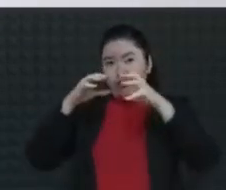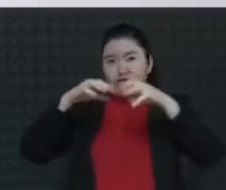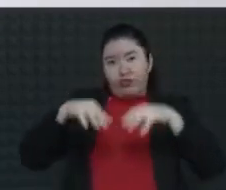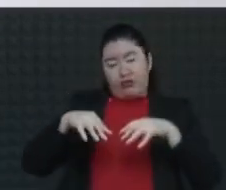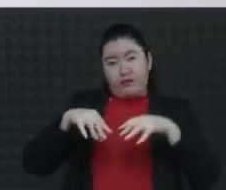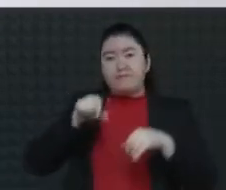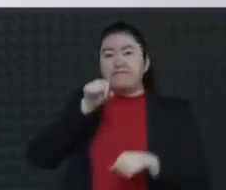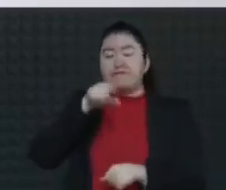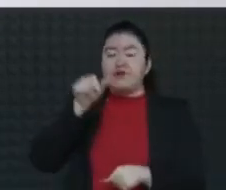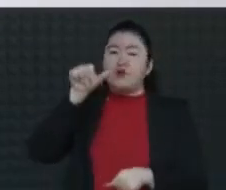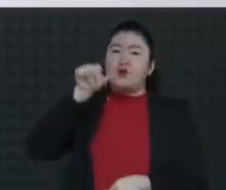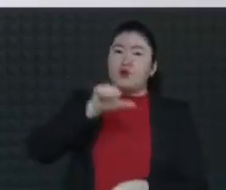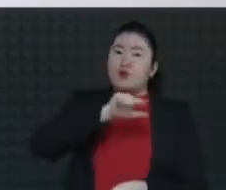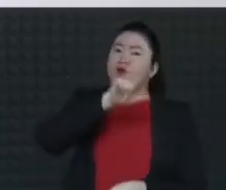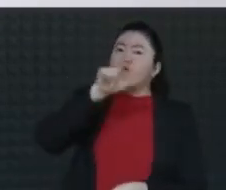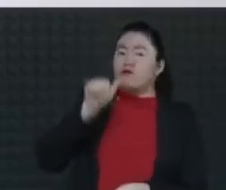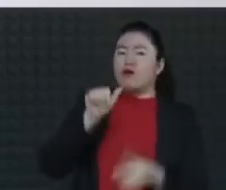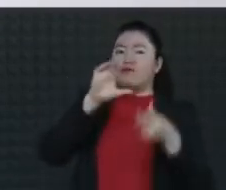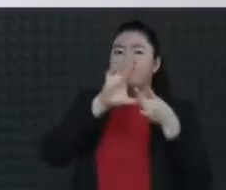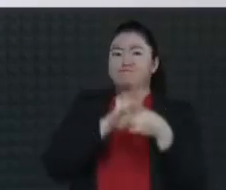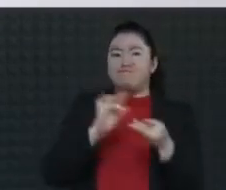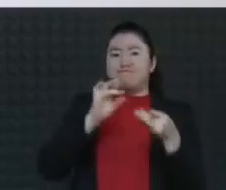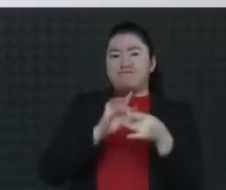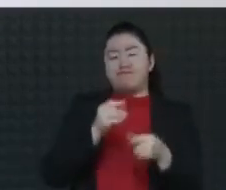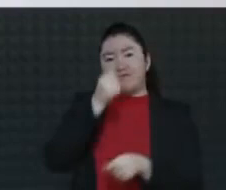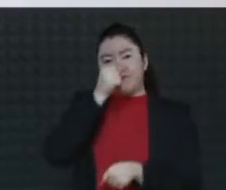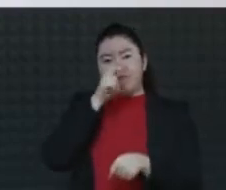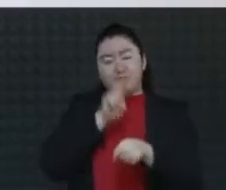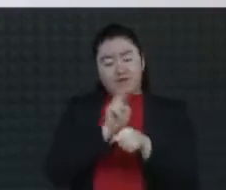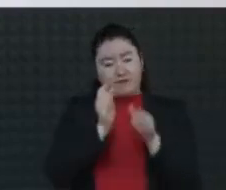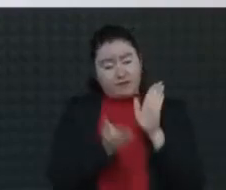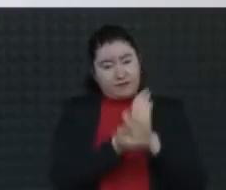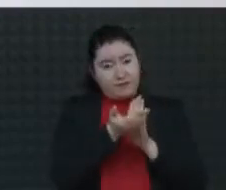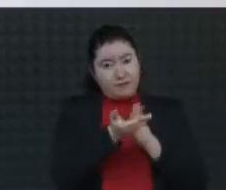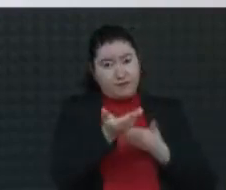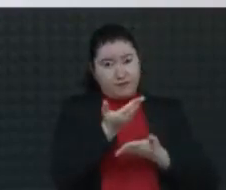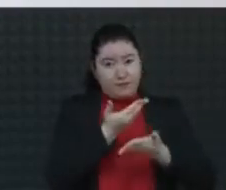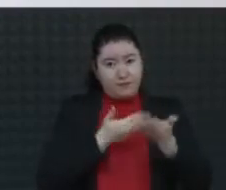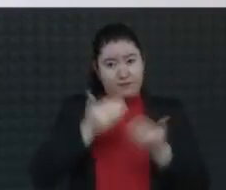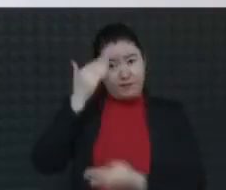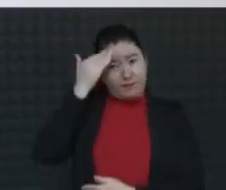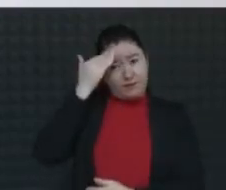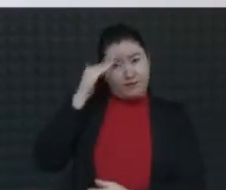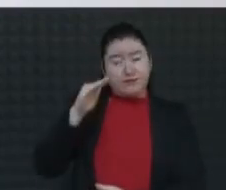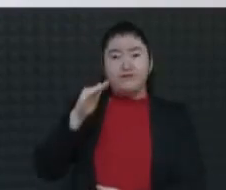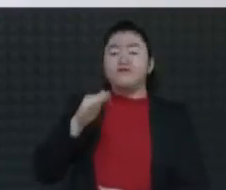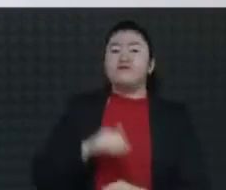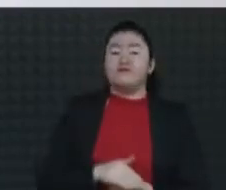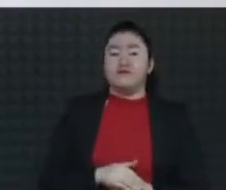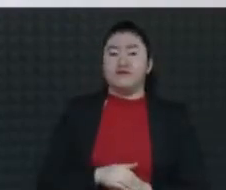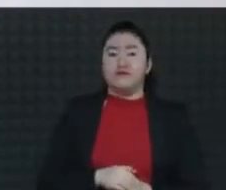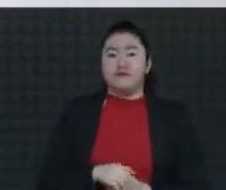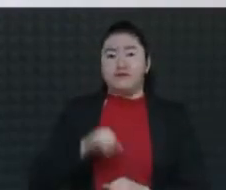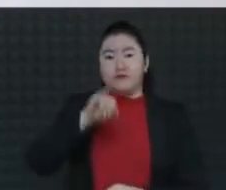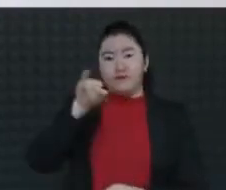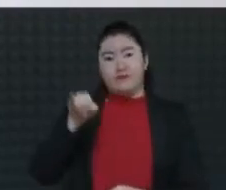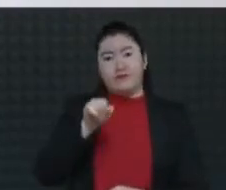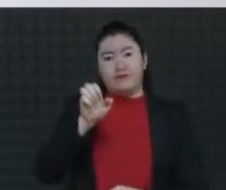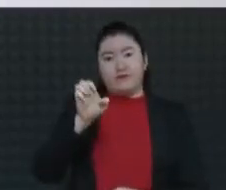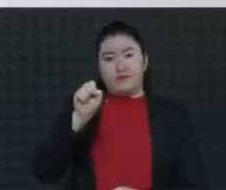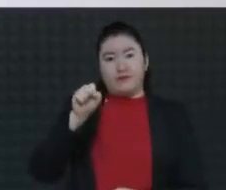será presentado posteriormente por el secretario de Obras y Servicios, maestro Jesús Esteva